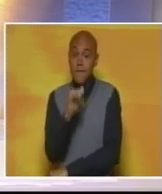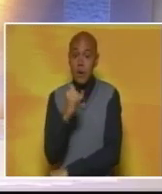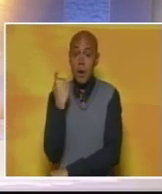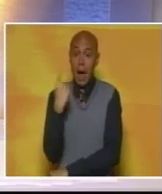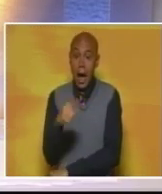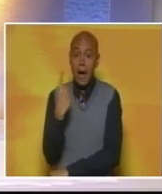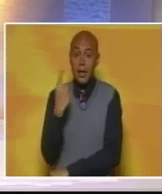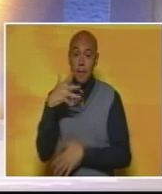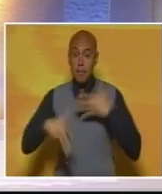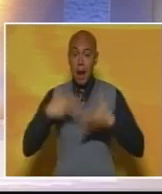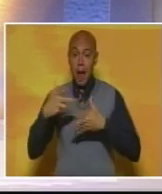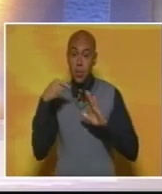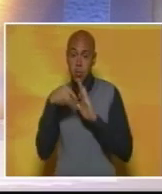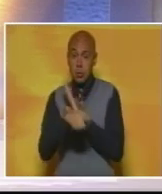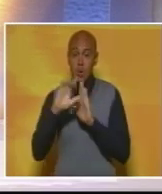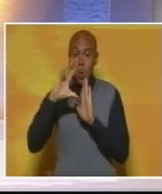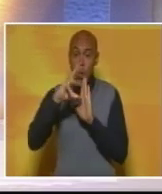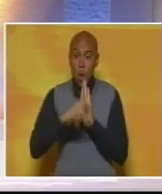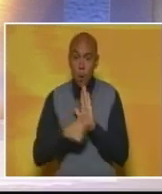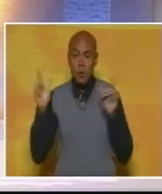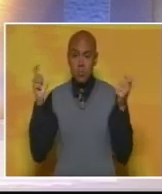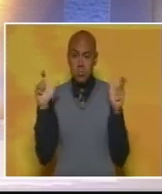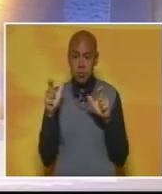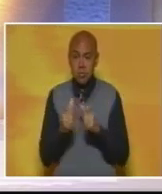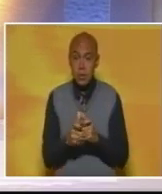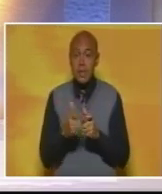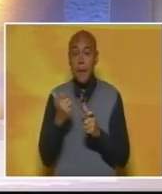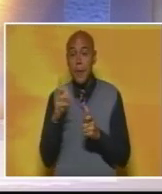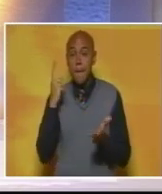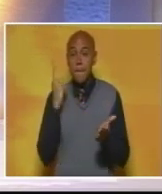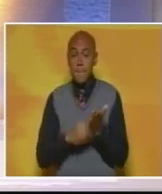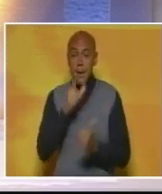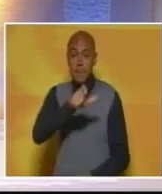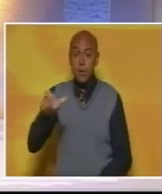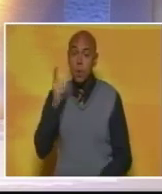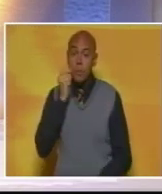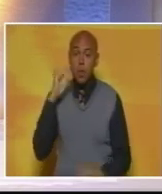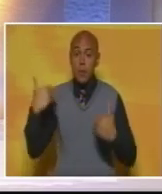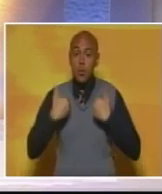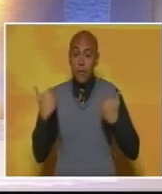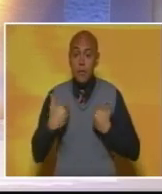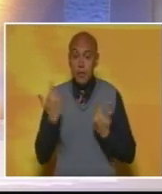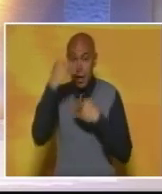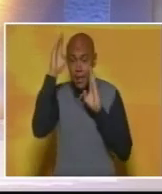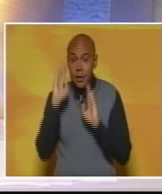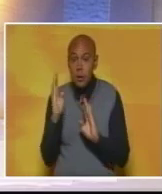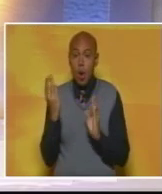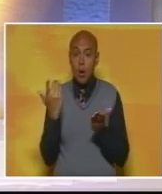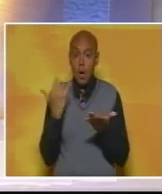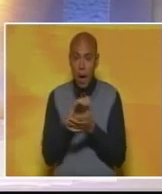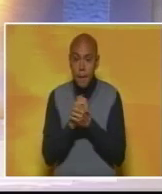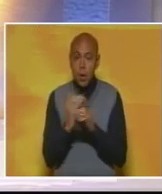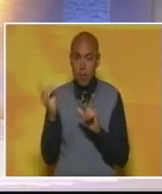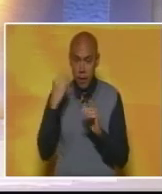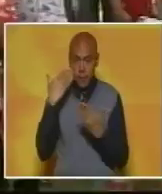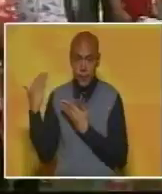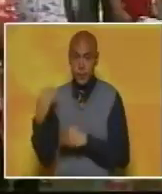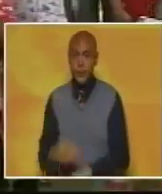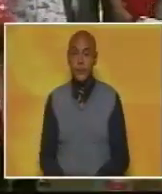delincuencia ha desmantelado el centro de salud, afectando al menos a 1.000 personas que mensualmente eran atendidas. José Leonardo Nava con los